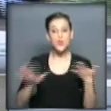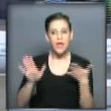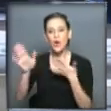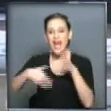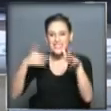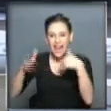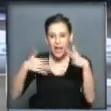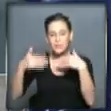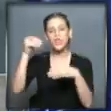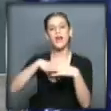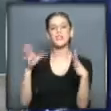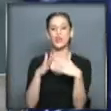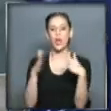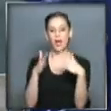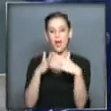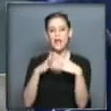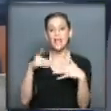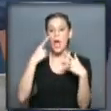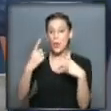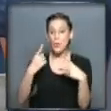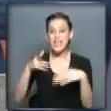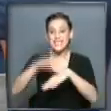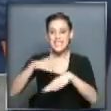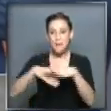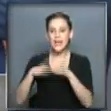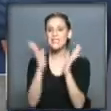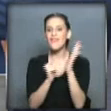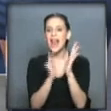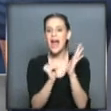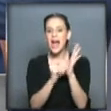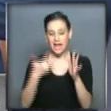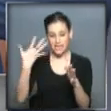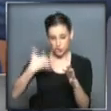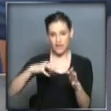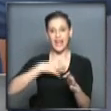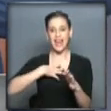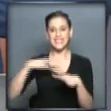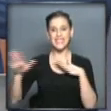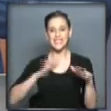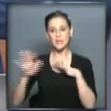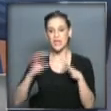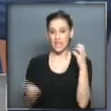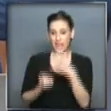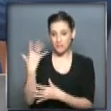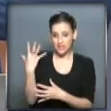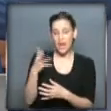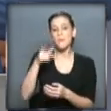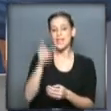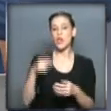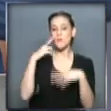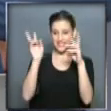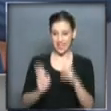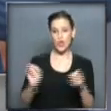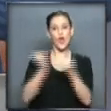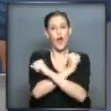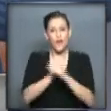en su casa, donde se encontraron las zapatillas blancas y el morral que había llevado a la clase de gimnasia a la mañana, con lo que los investigadores confirmaron